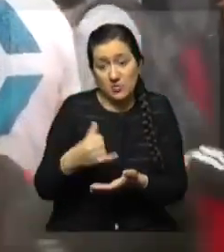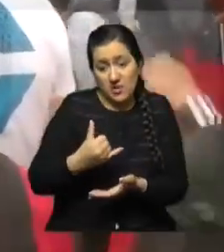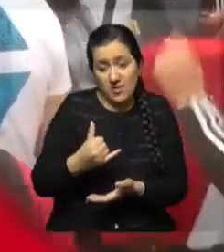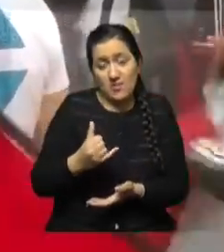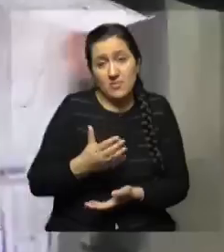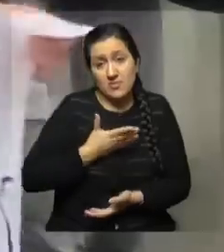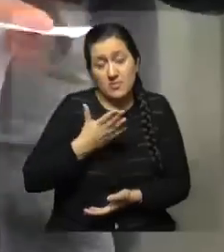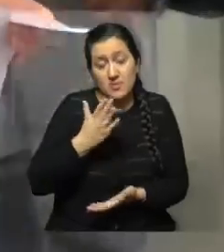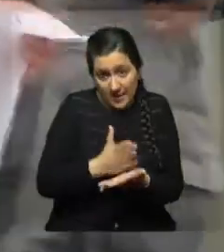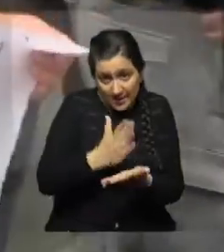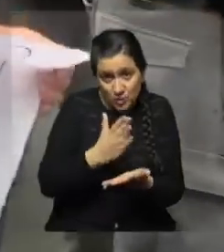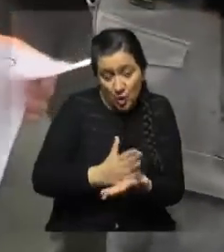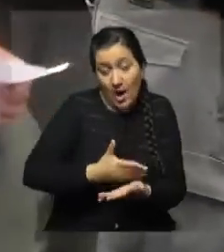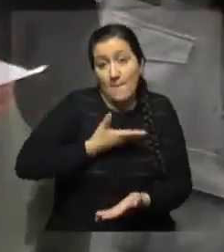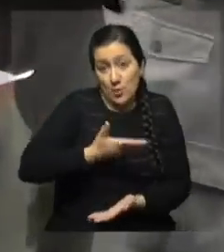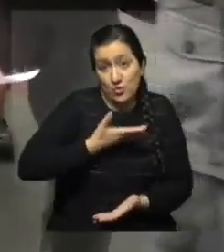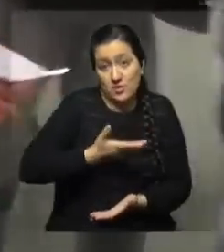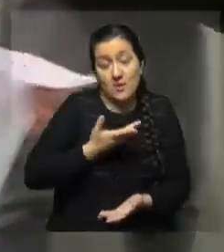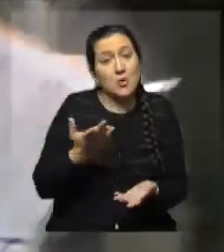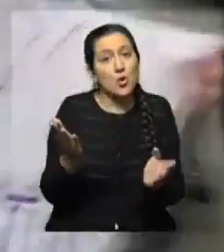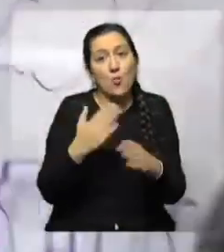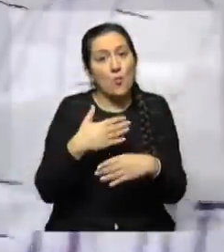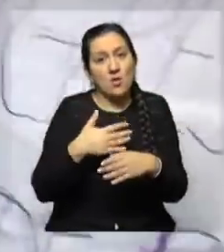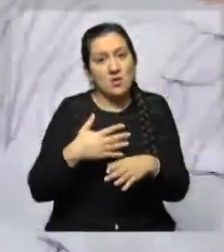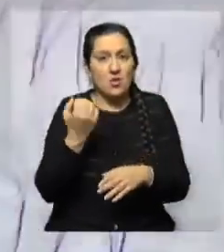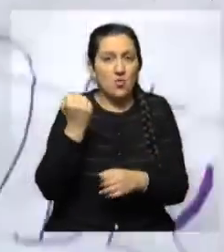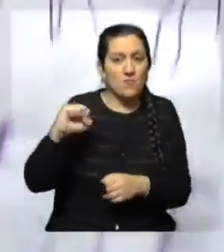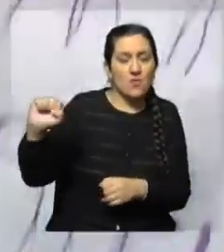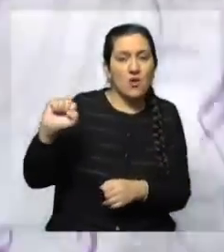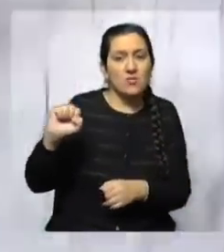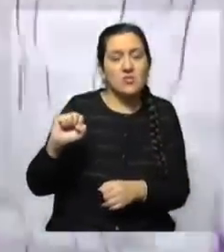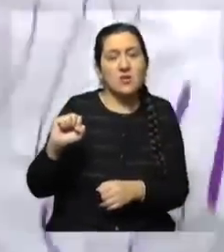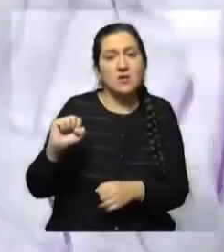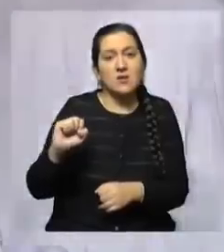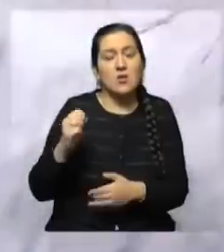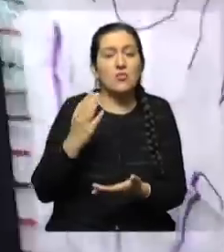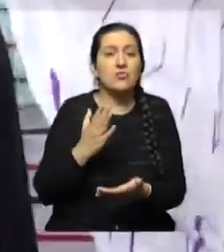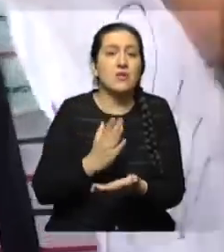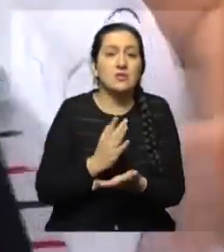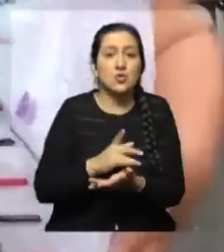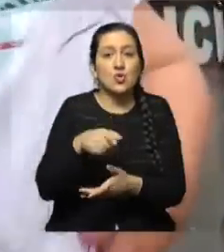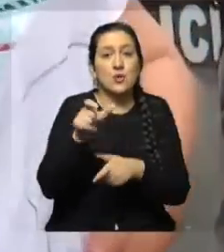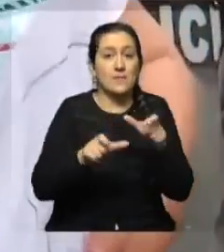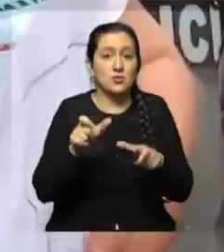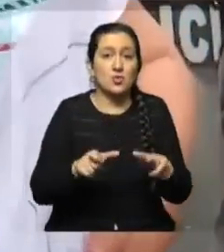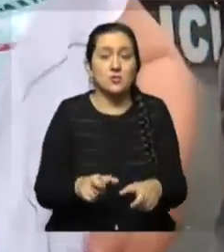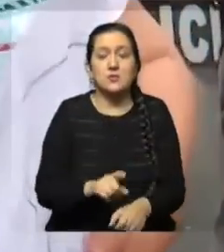manera pacífica pero que esta no puede venir acompañada de actos que violenten los derechos de terceros ni afecten los bienes públicos